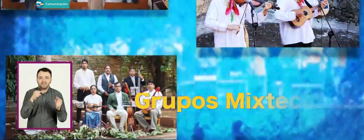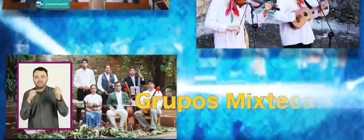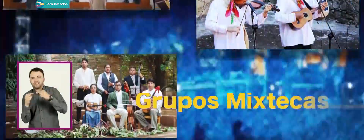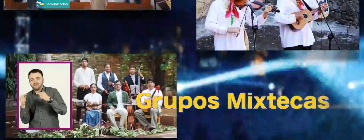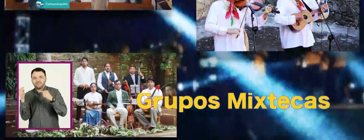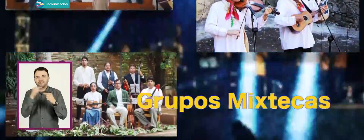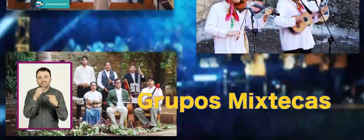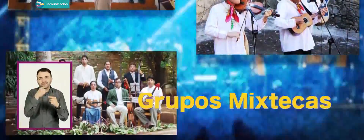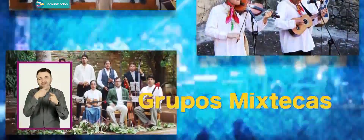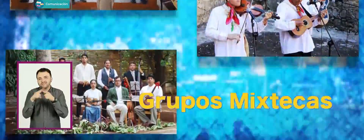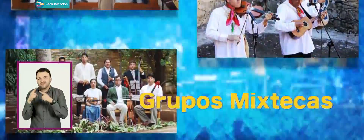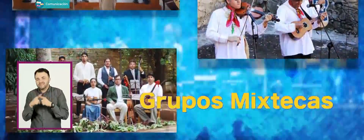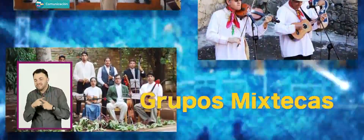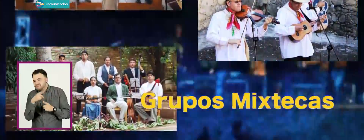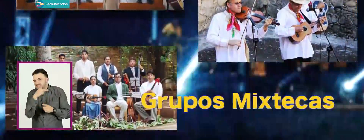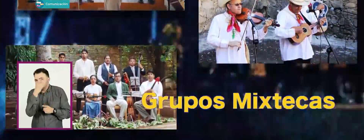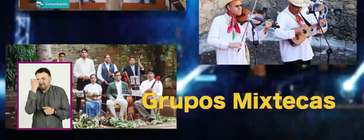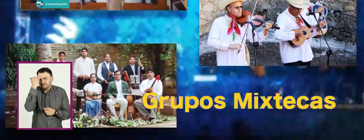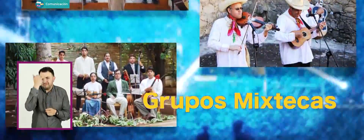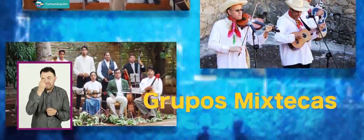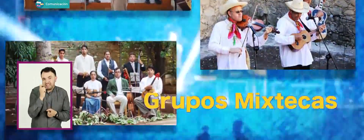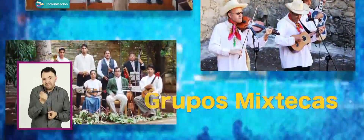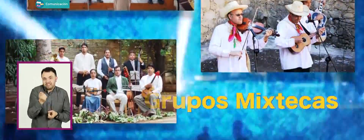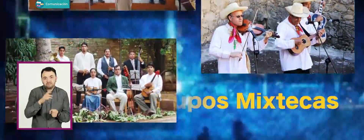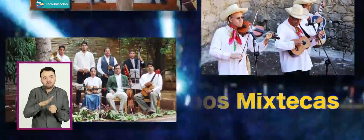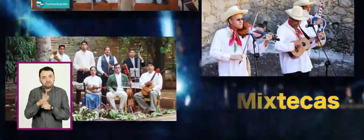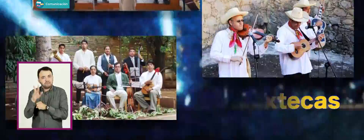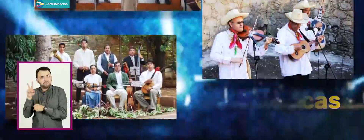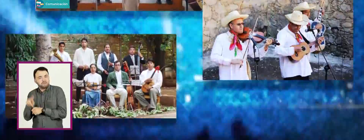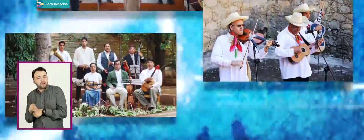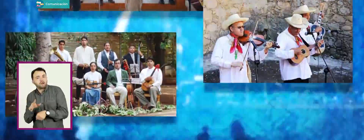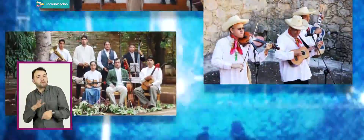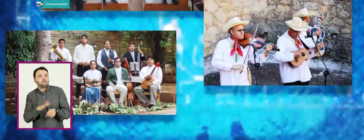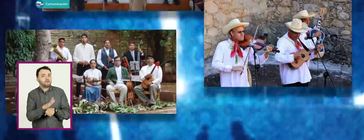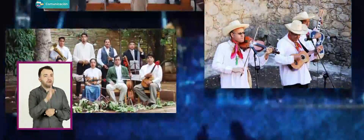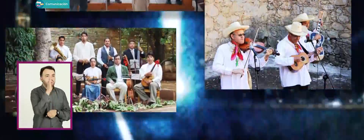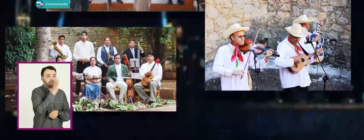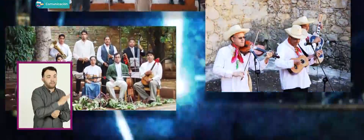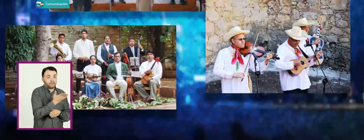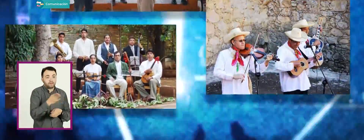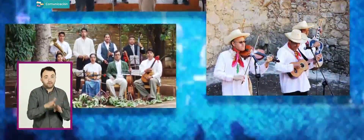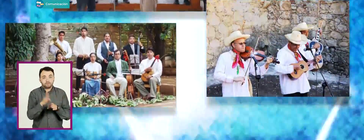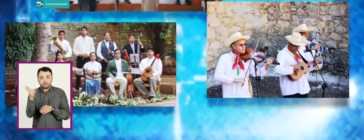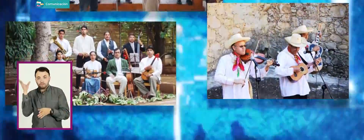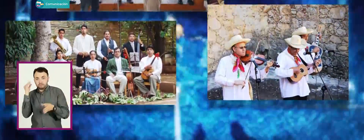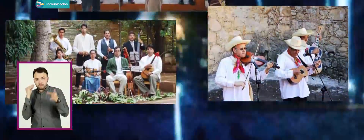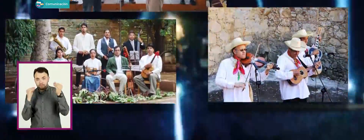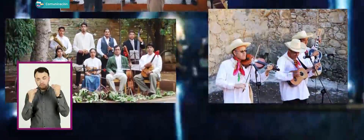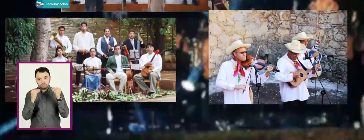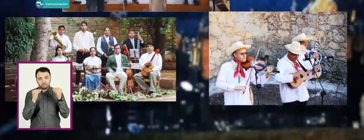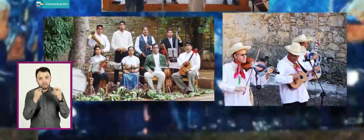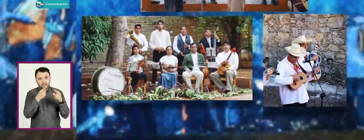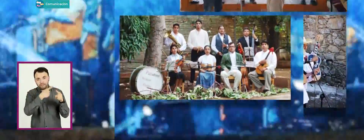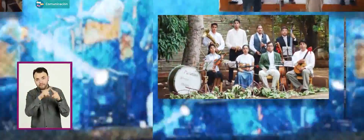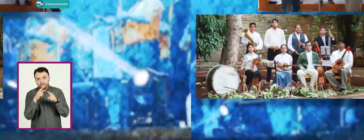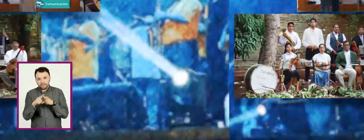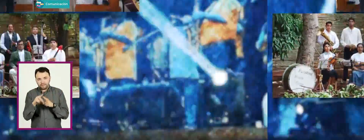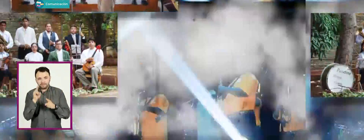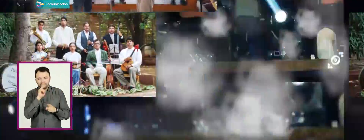grupos mixtecas. Y bueno, aquí quisiera escuchar una versión muy distinta, en este caso con una instrumentación de